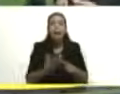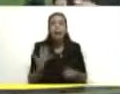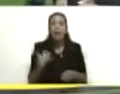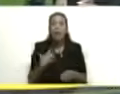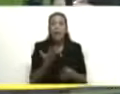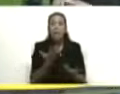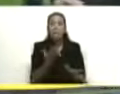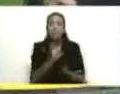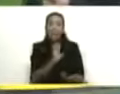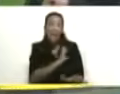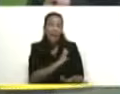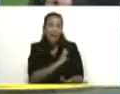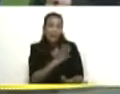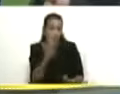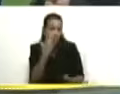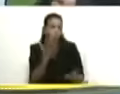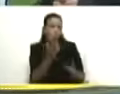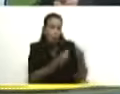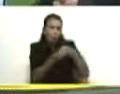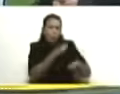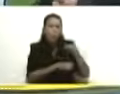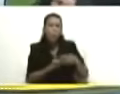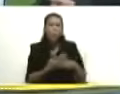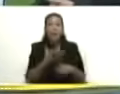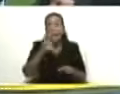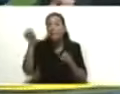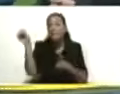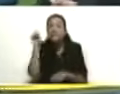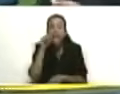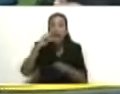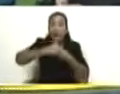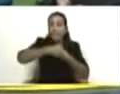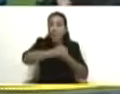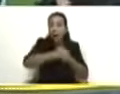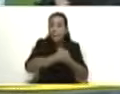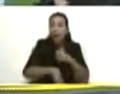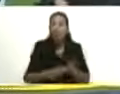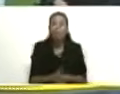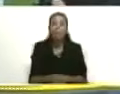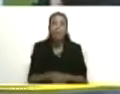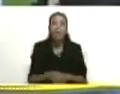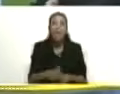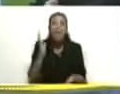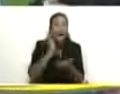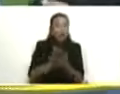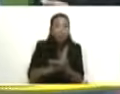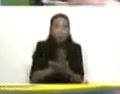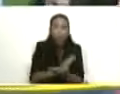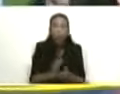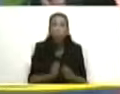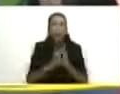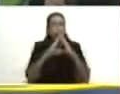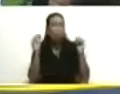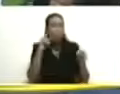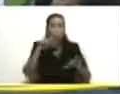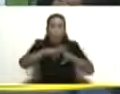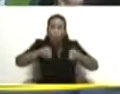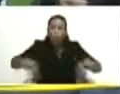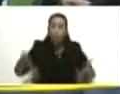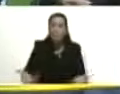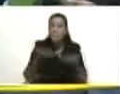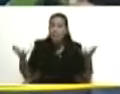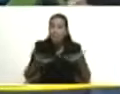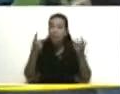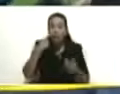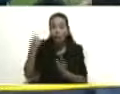incrementado el consumo de alimentos frescos, la zanahoria, la papa, la yuca, todo lo que tiene que ver con los vegetales que